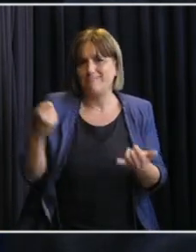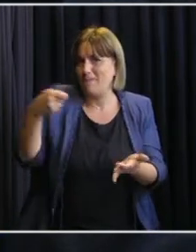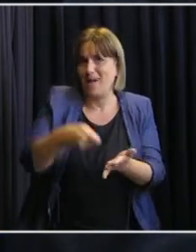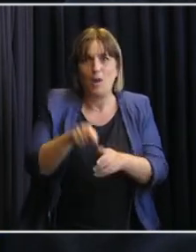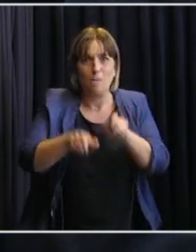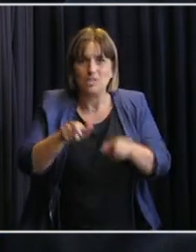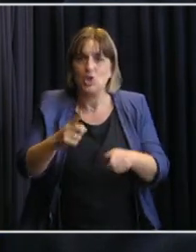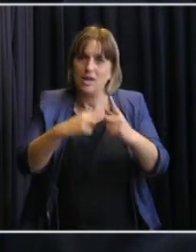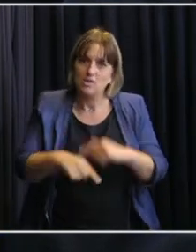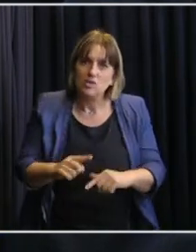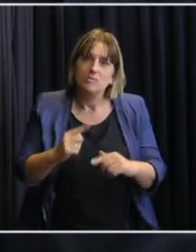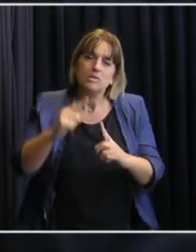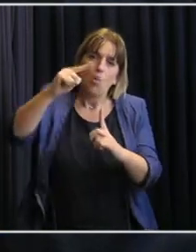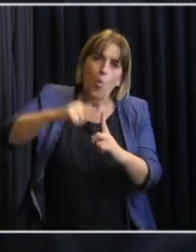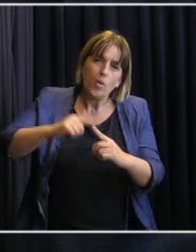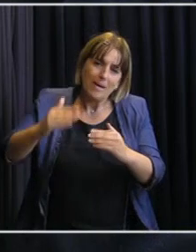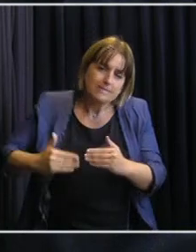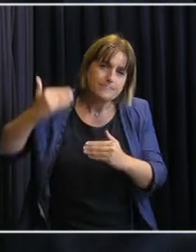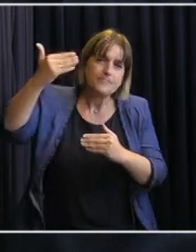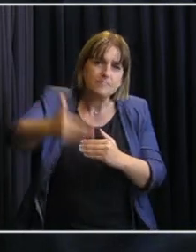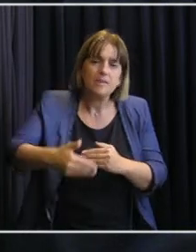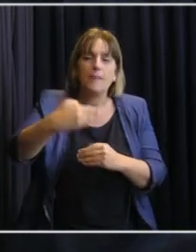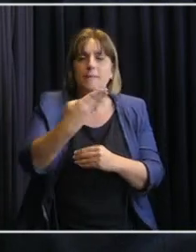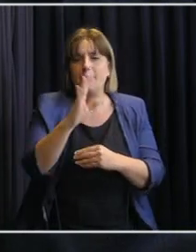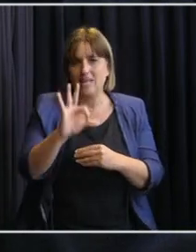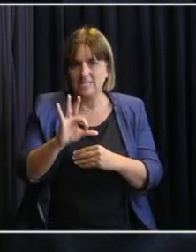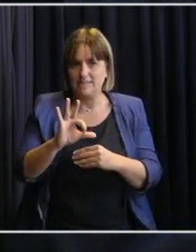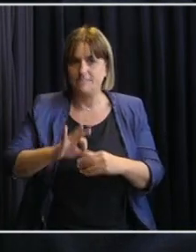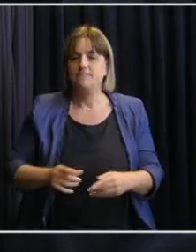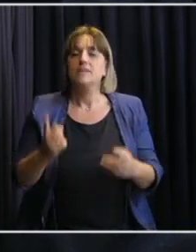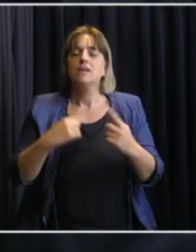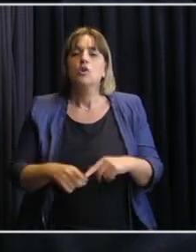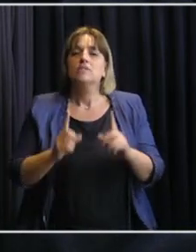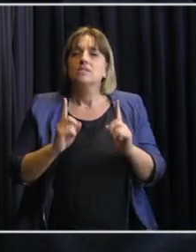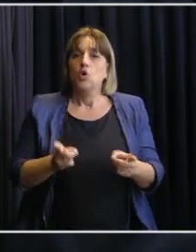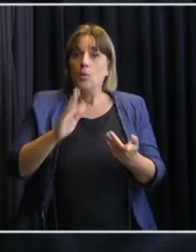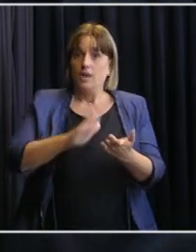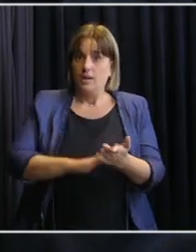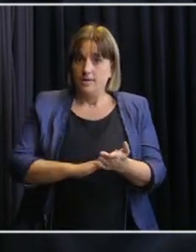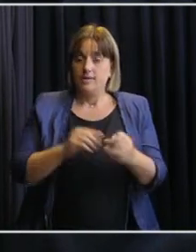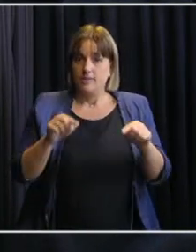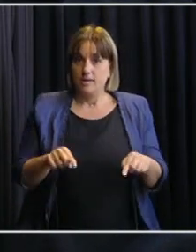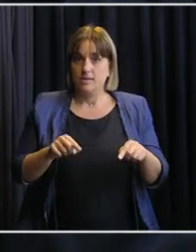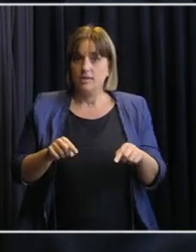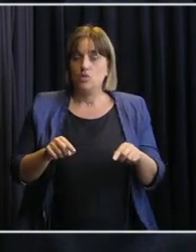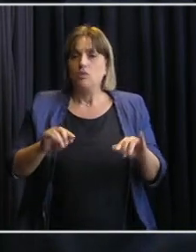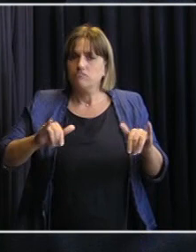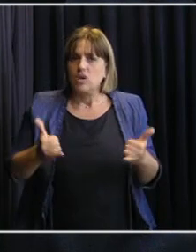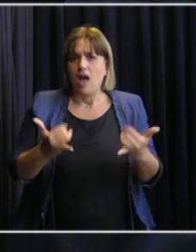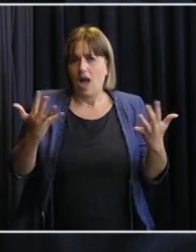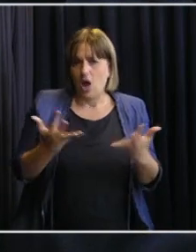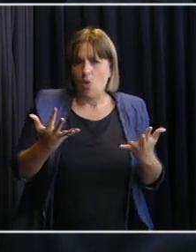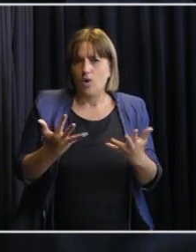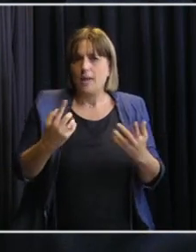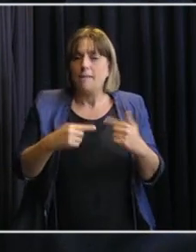empezamos, corremos un mes para el caso del BPS. Con esta medida, lo que estamos haciendo